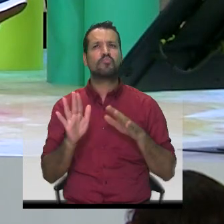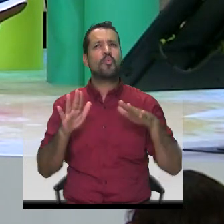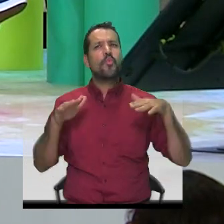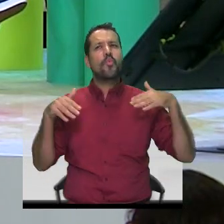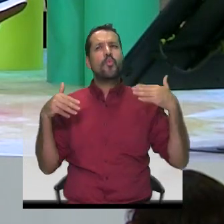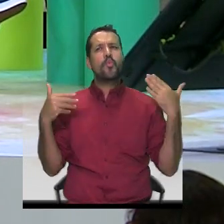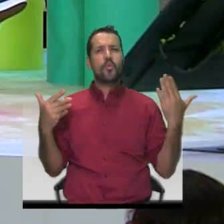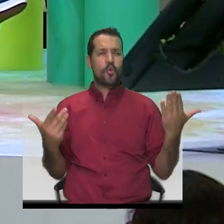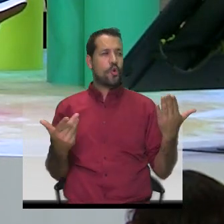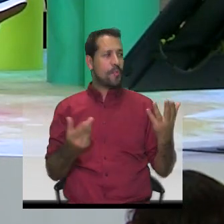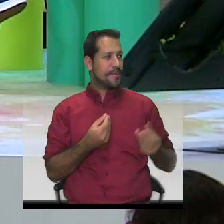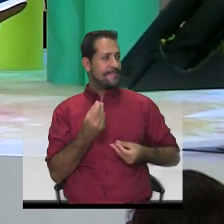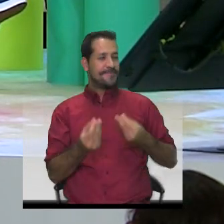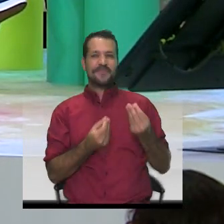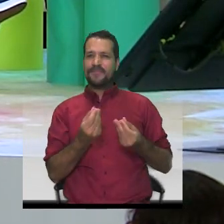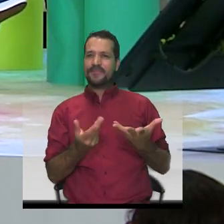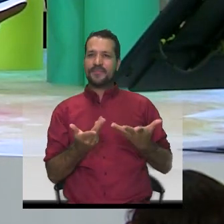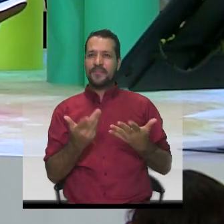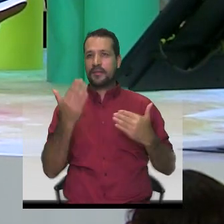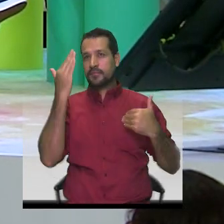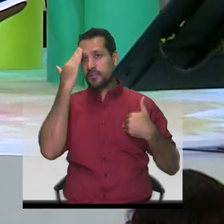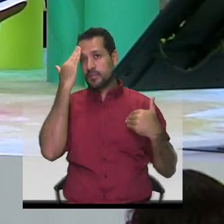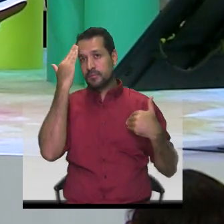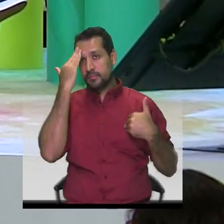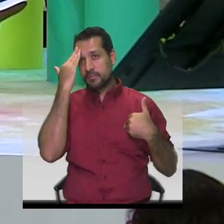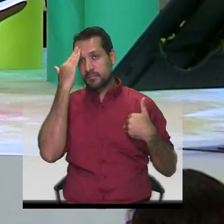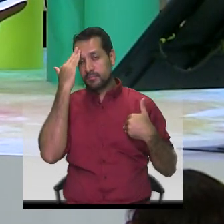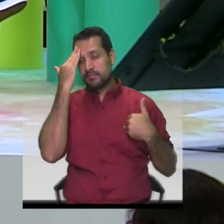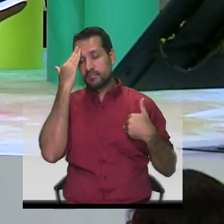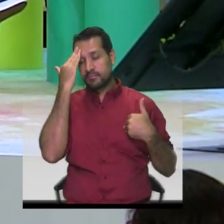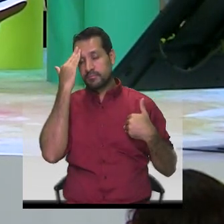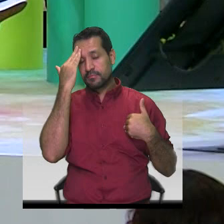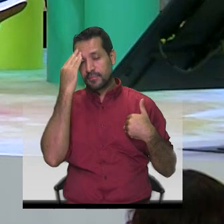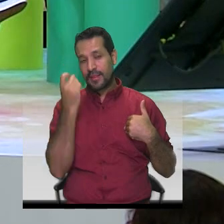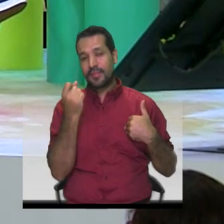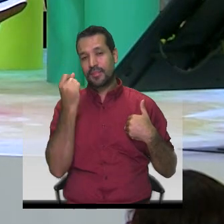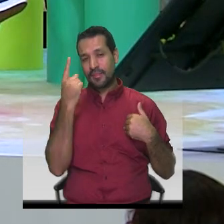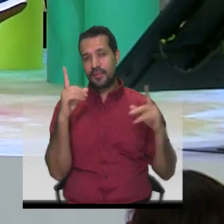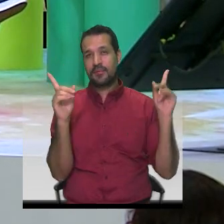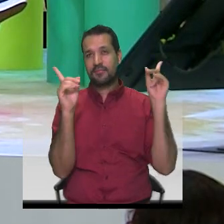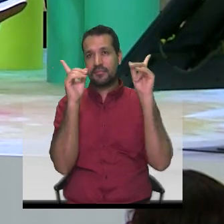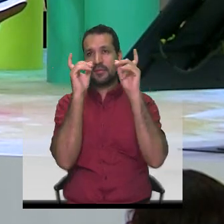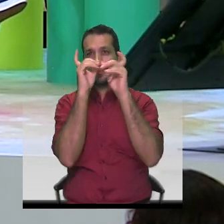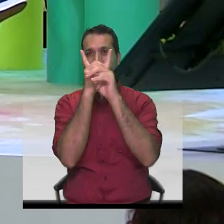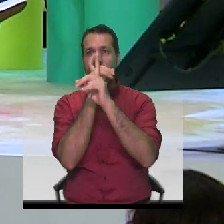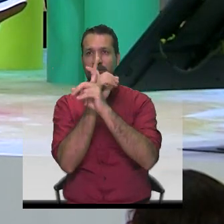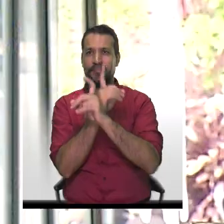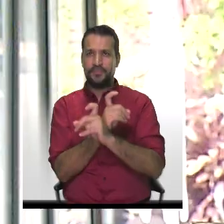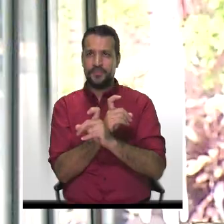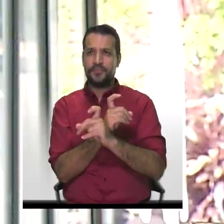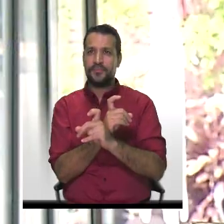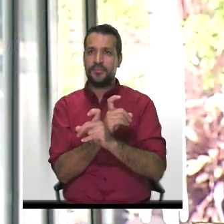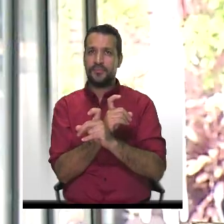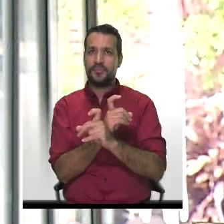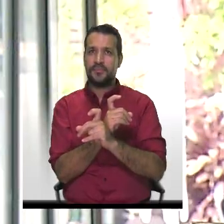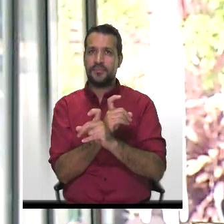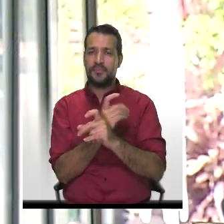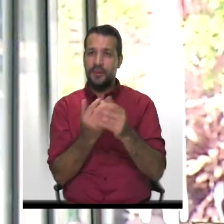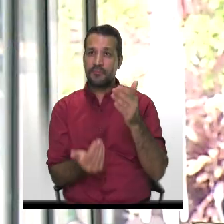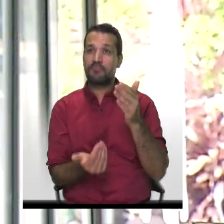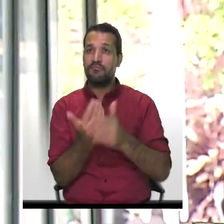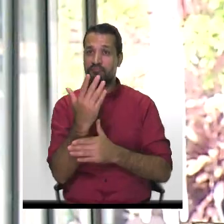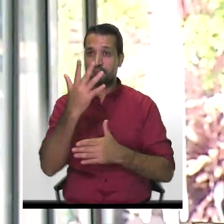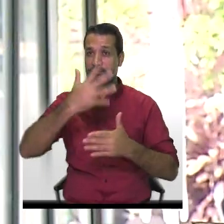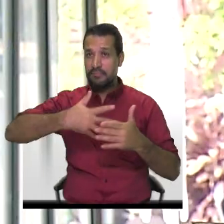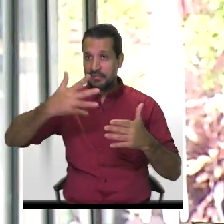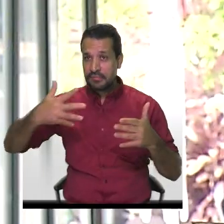la pregunta, pues tomando conciencia y entendiendo que eso es una manera también de producir que es